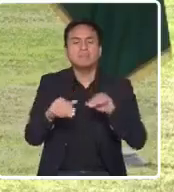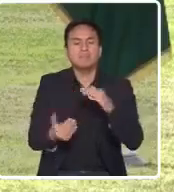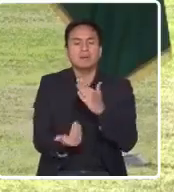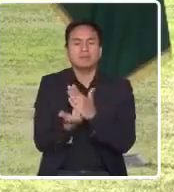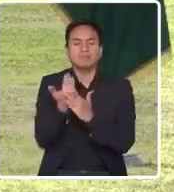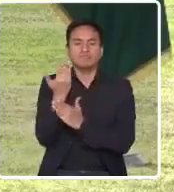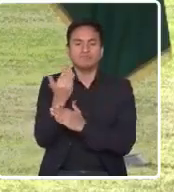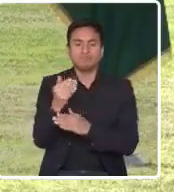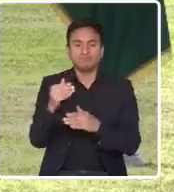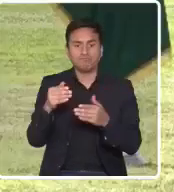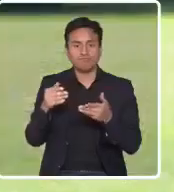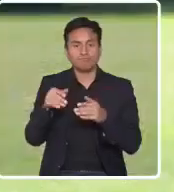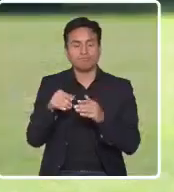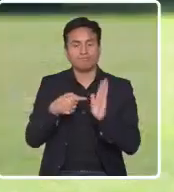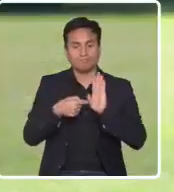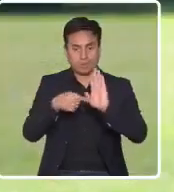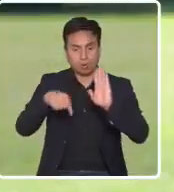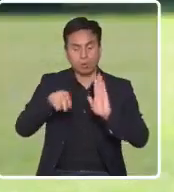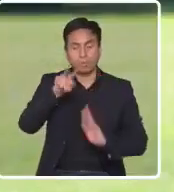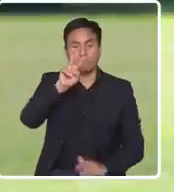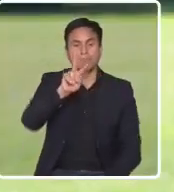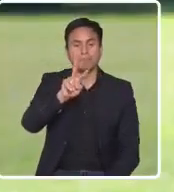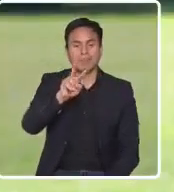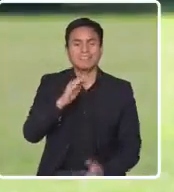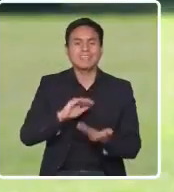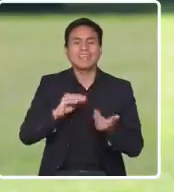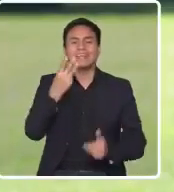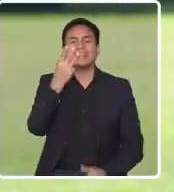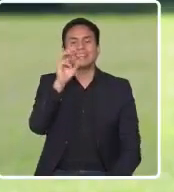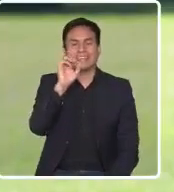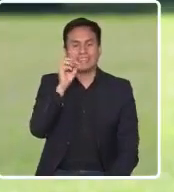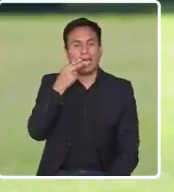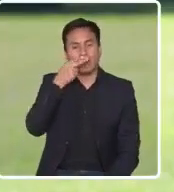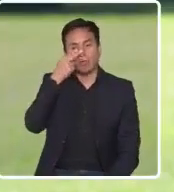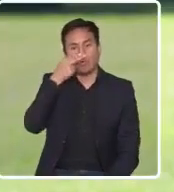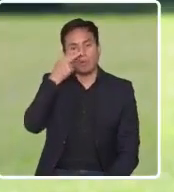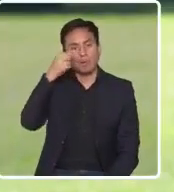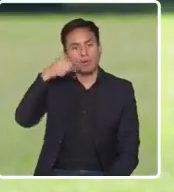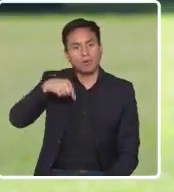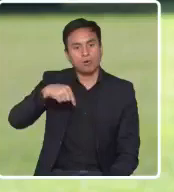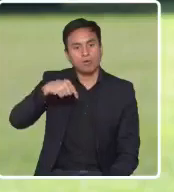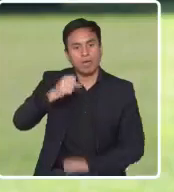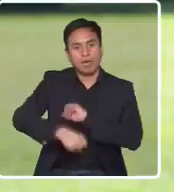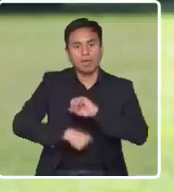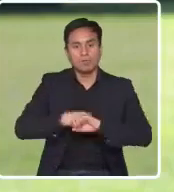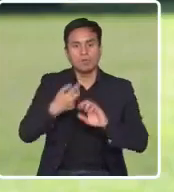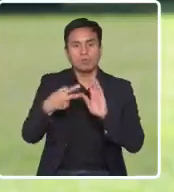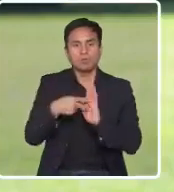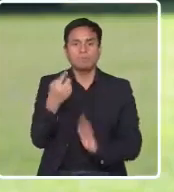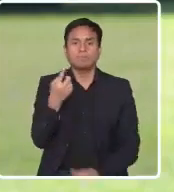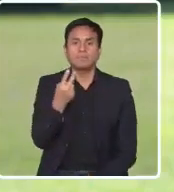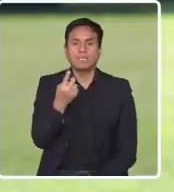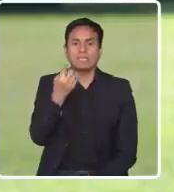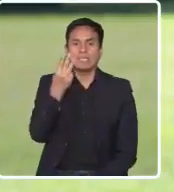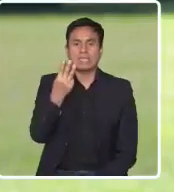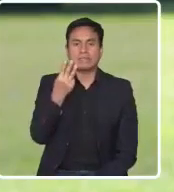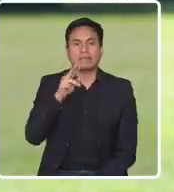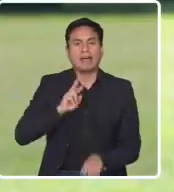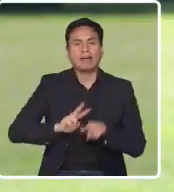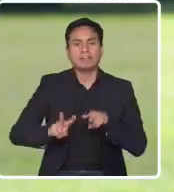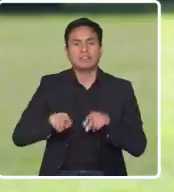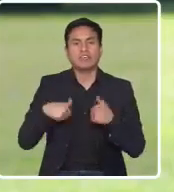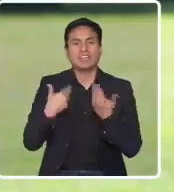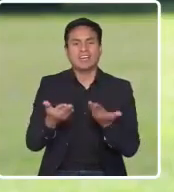hoy 30 de noviembre, del año 2023 estamos